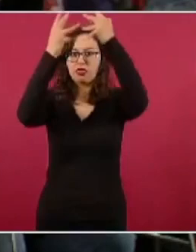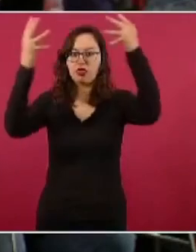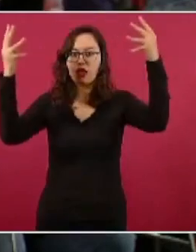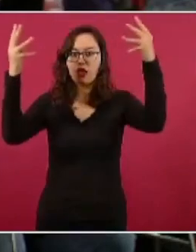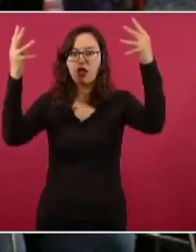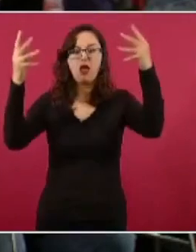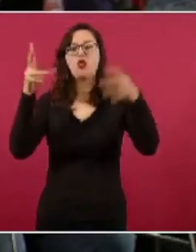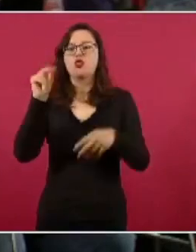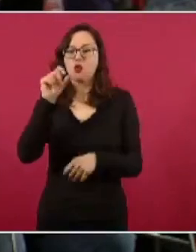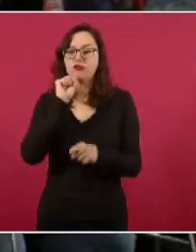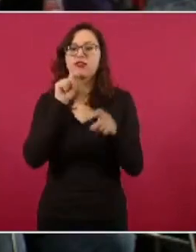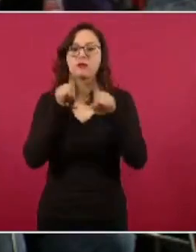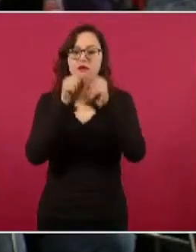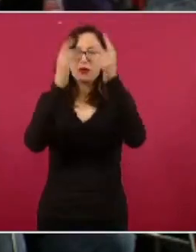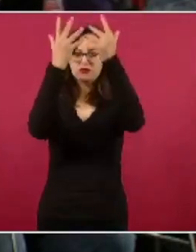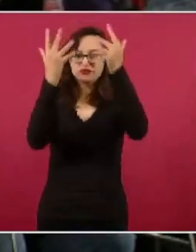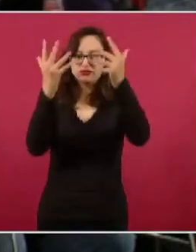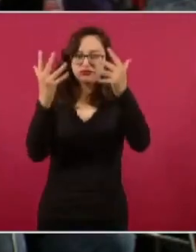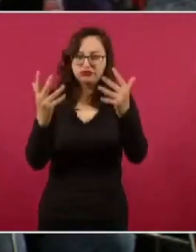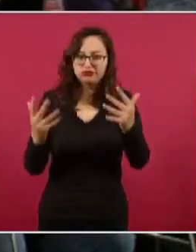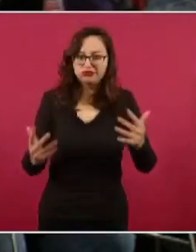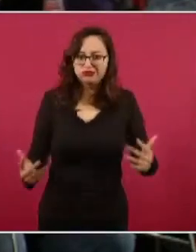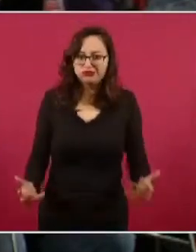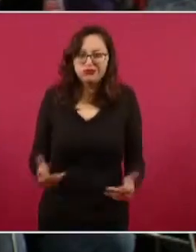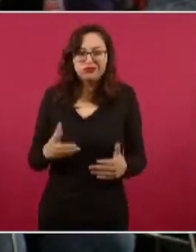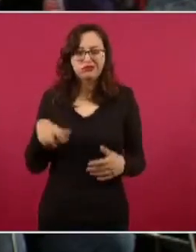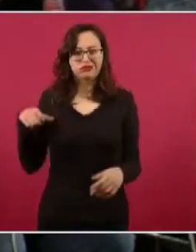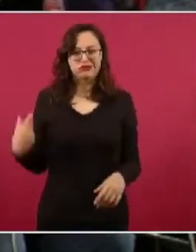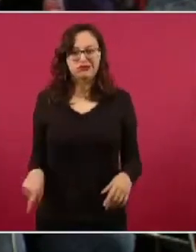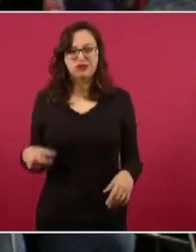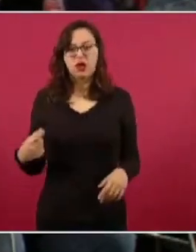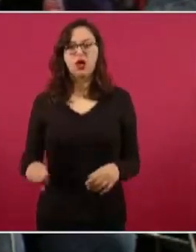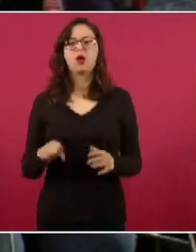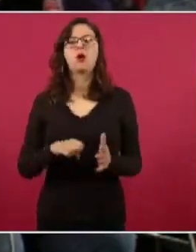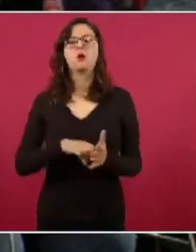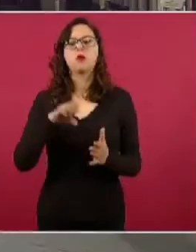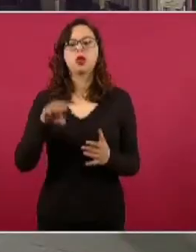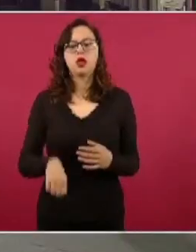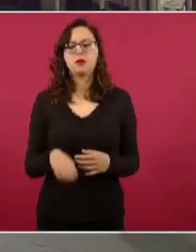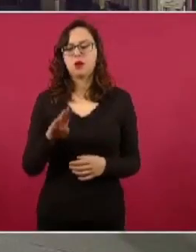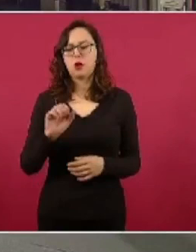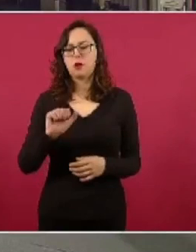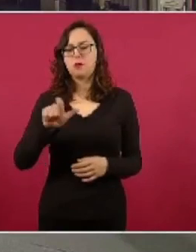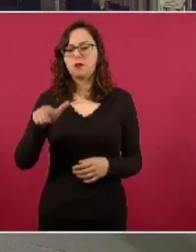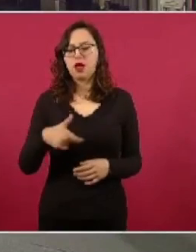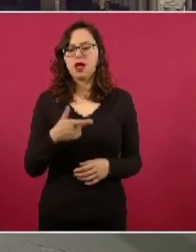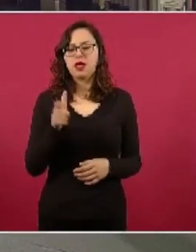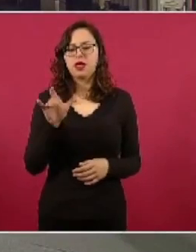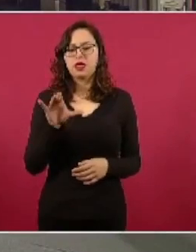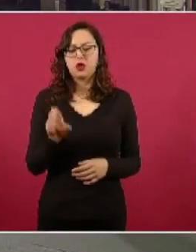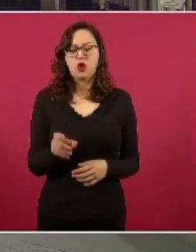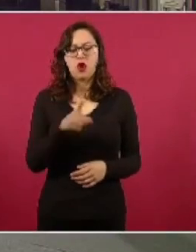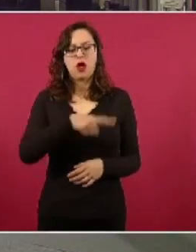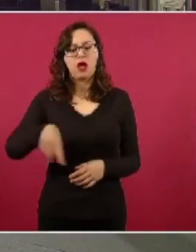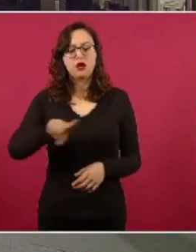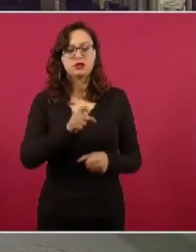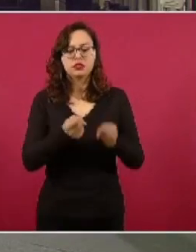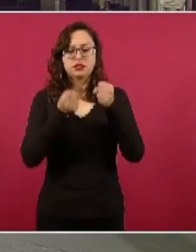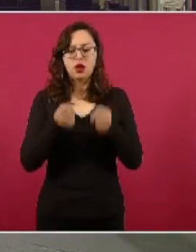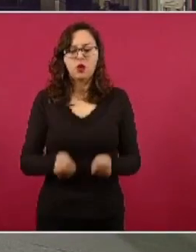otros funcionarios de abajo. En el caso del Banco de México, por ejemplo, tienen seguro de gastos médicos